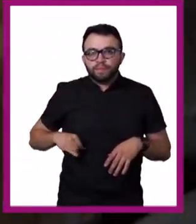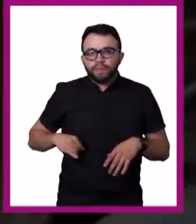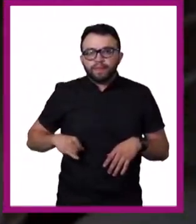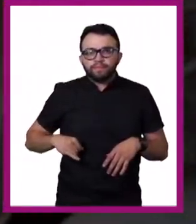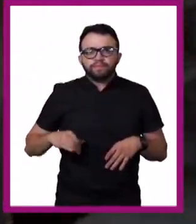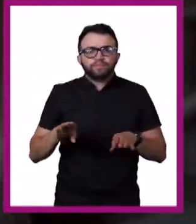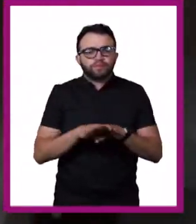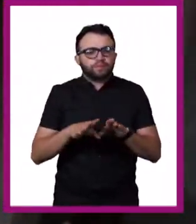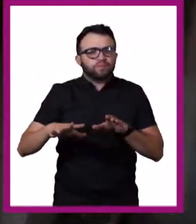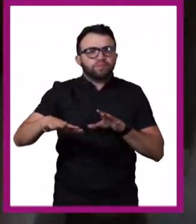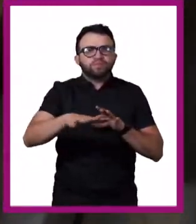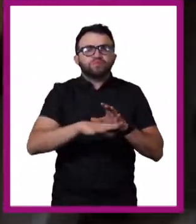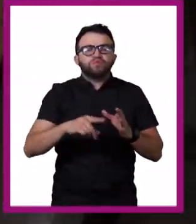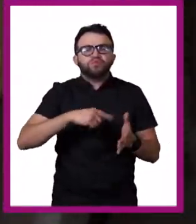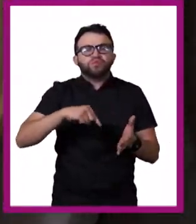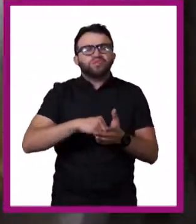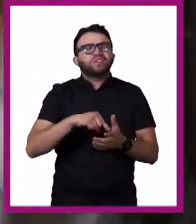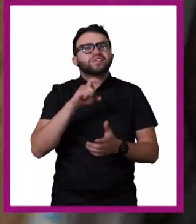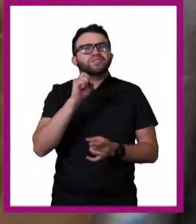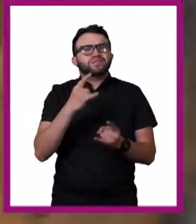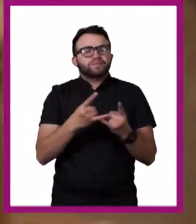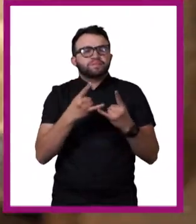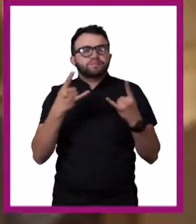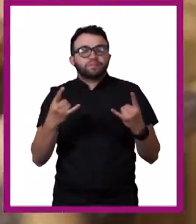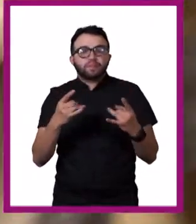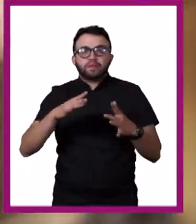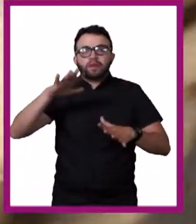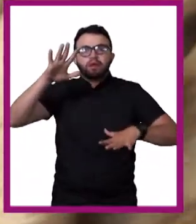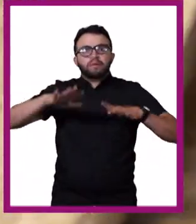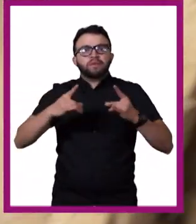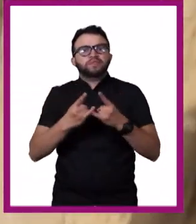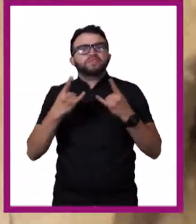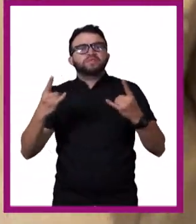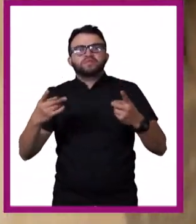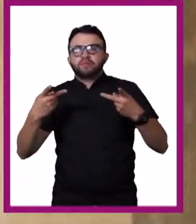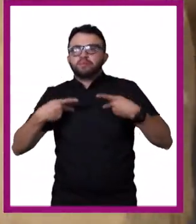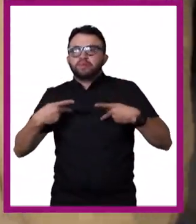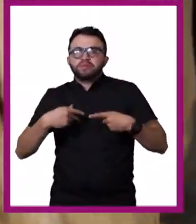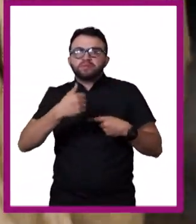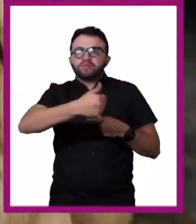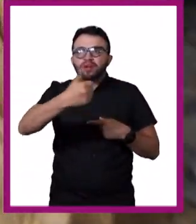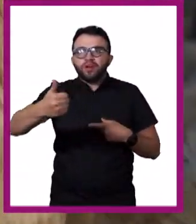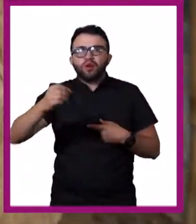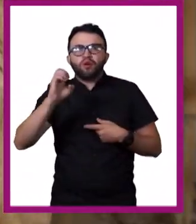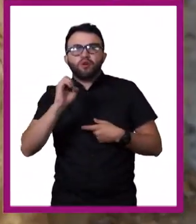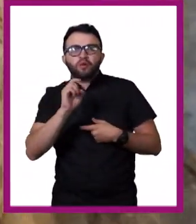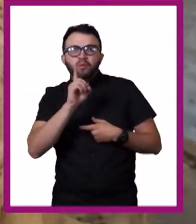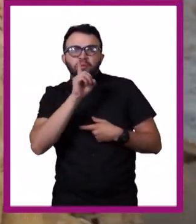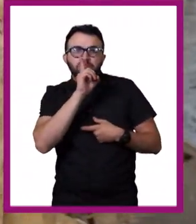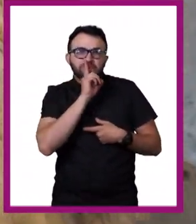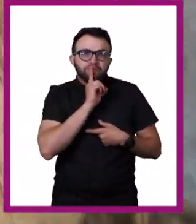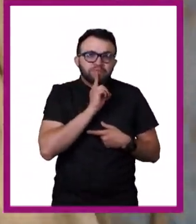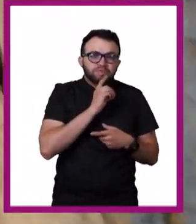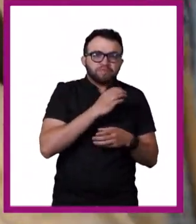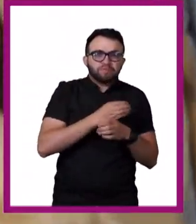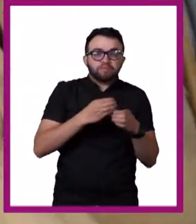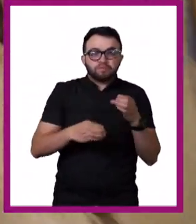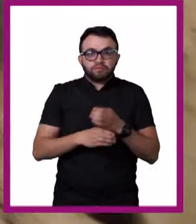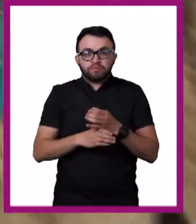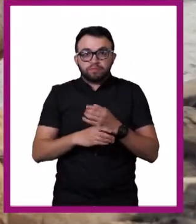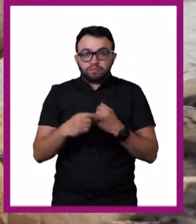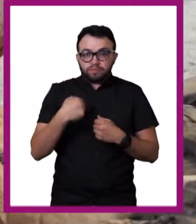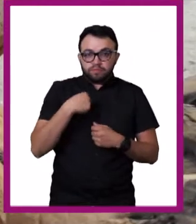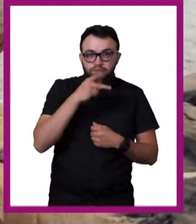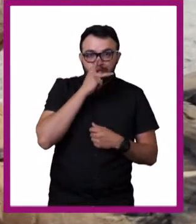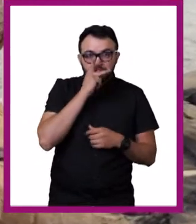pues de la región. A veces eran historias sobre la gente, a veces eran mitos. Mi padre, por otro